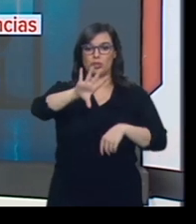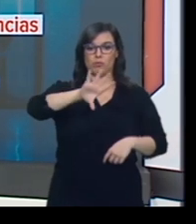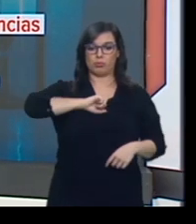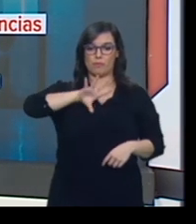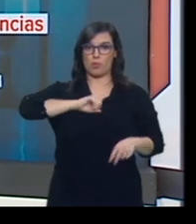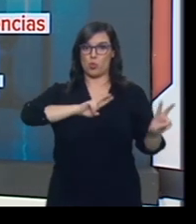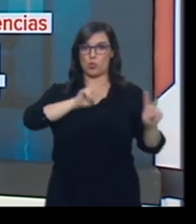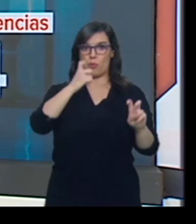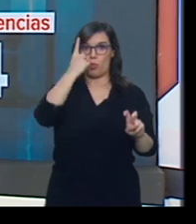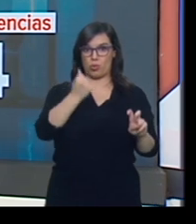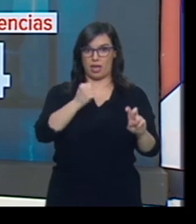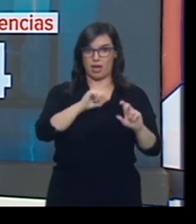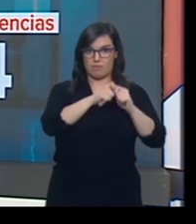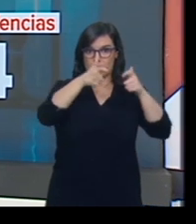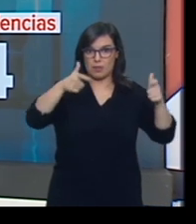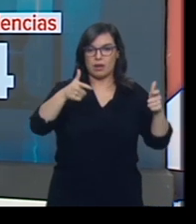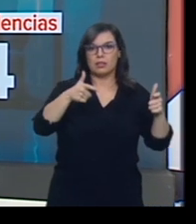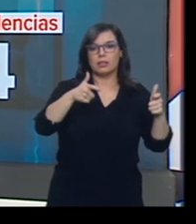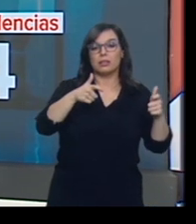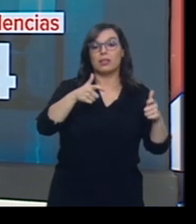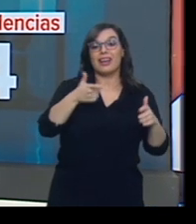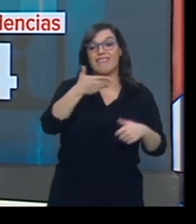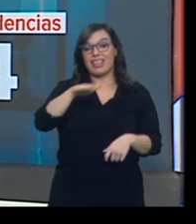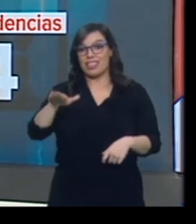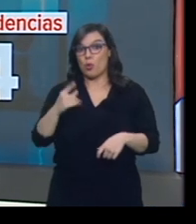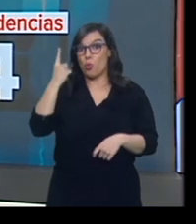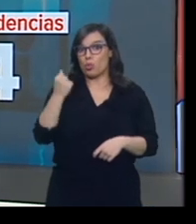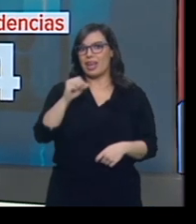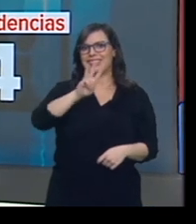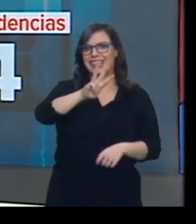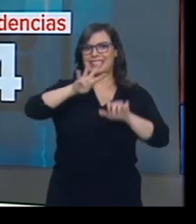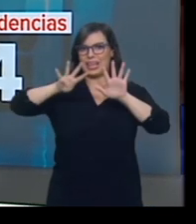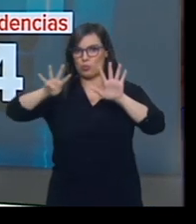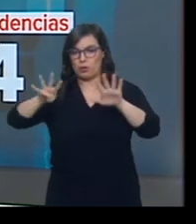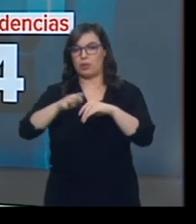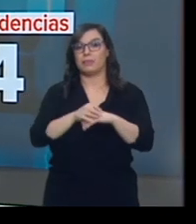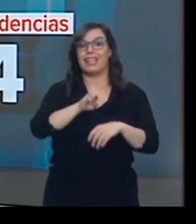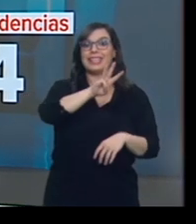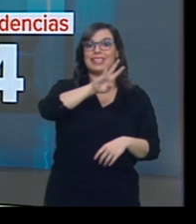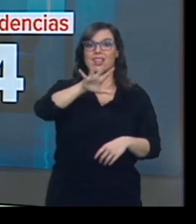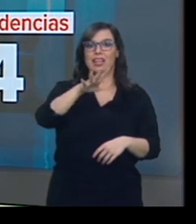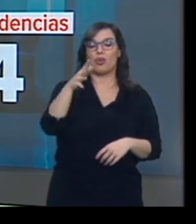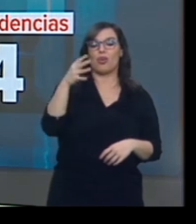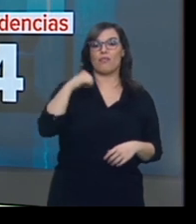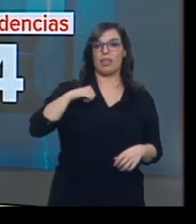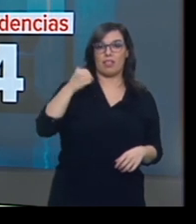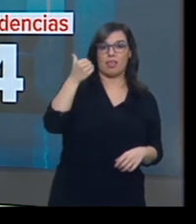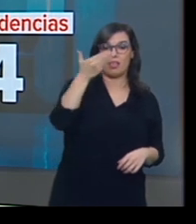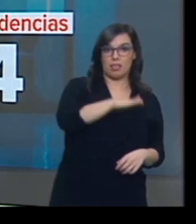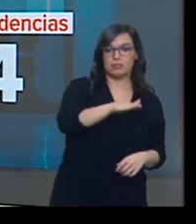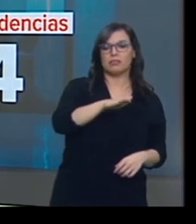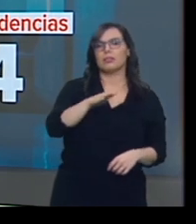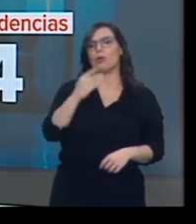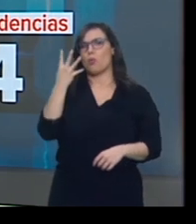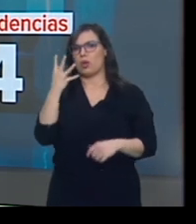de coronavirus hay que sumar 39 fallecidos, 35 en hospitales y 4 más en las